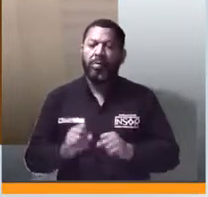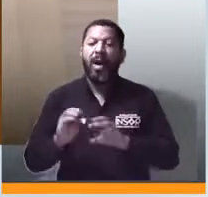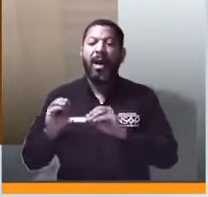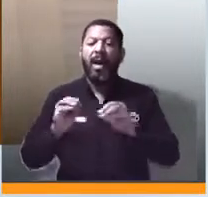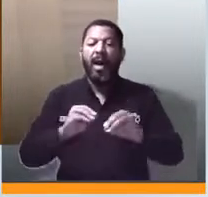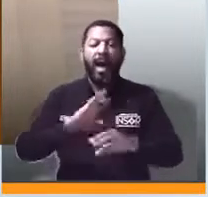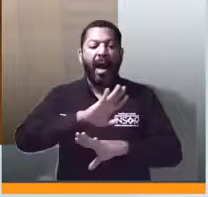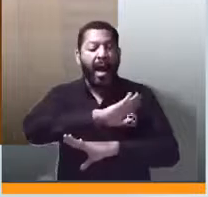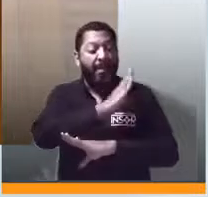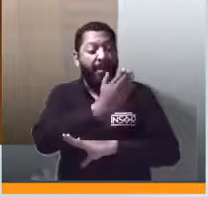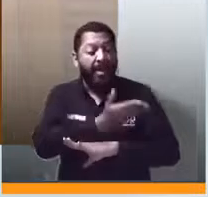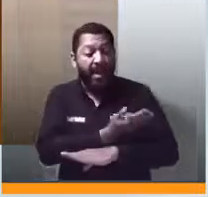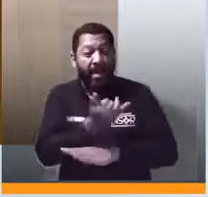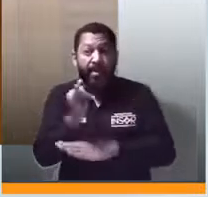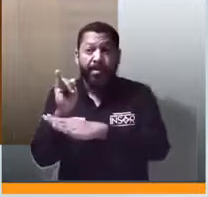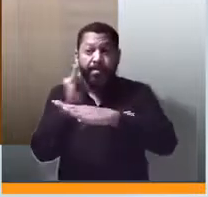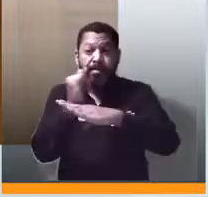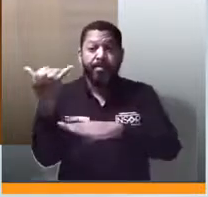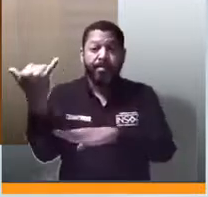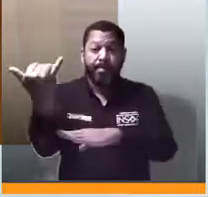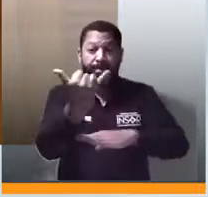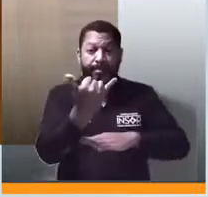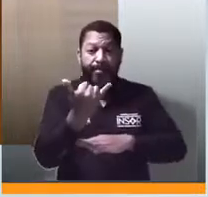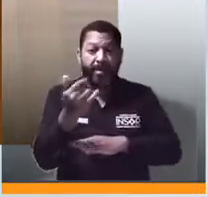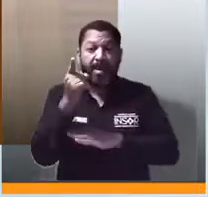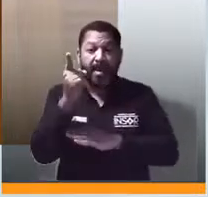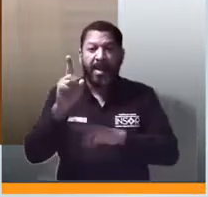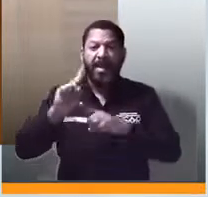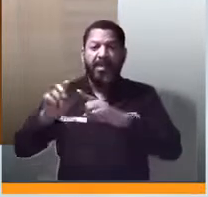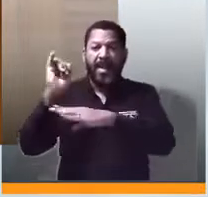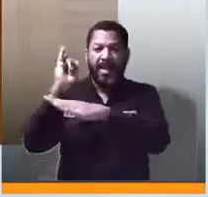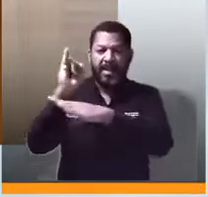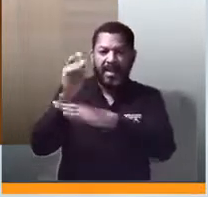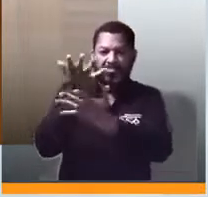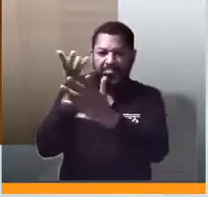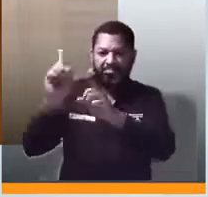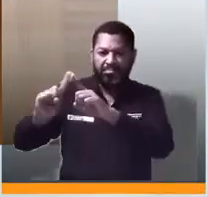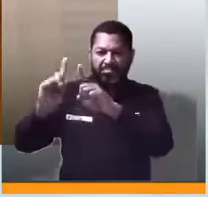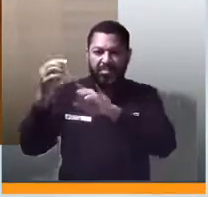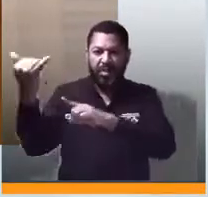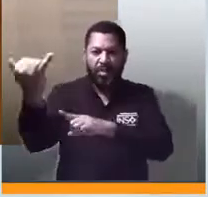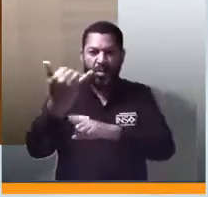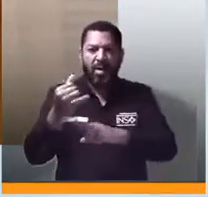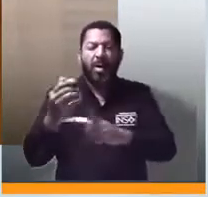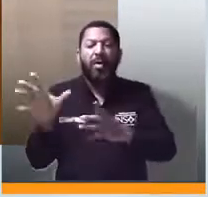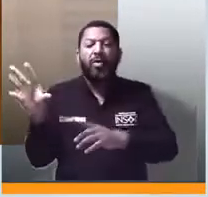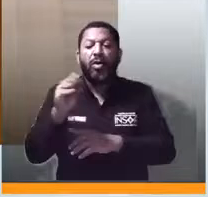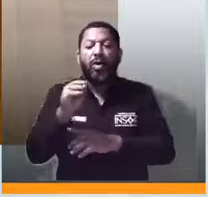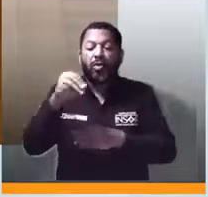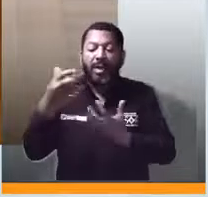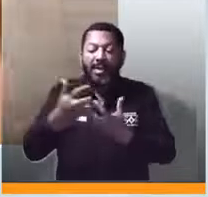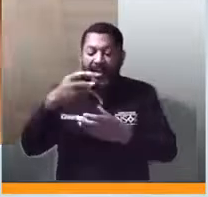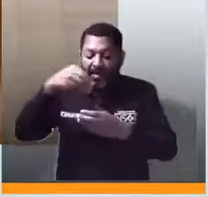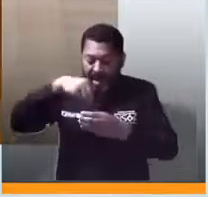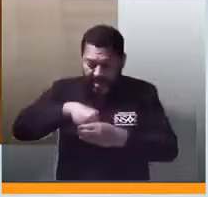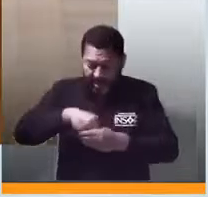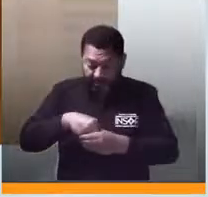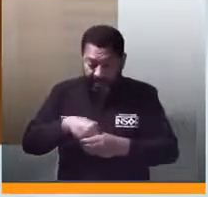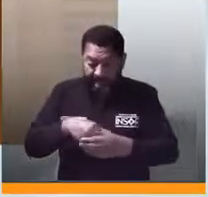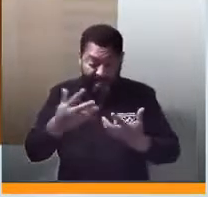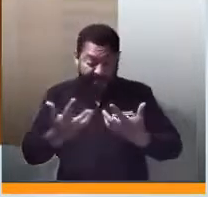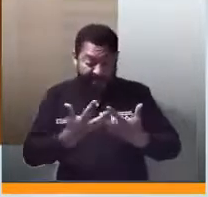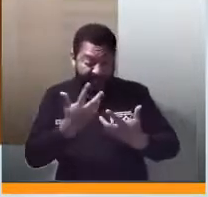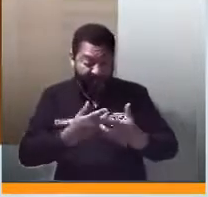capacidades institucionales de nuestras IES y los sistemas internos que le permita al sistema